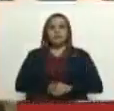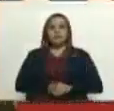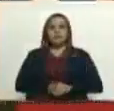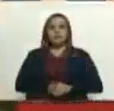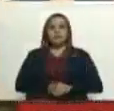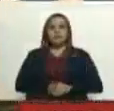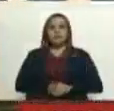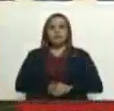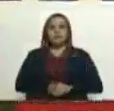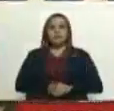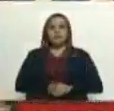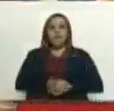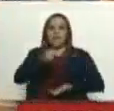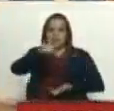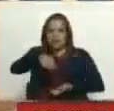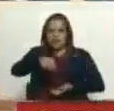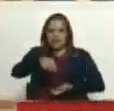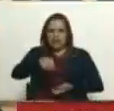Y de aquí se desprenderá